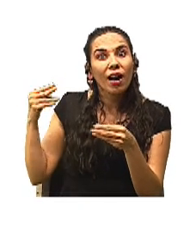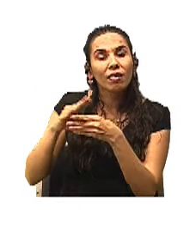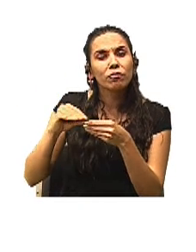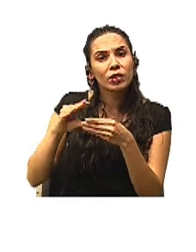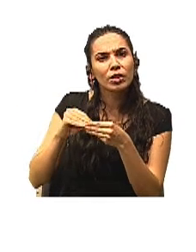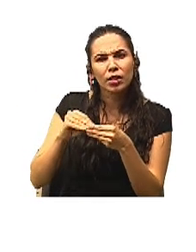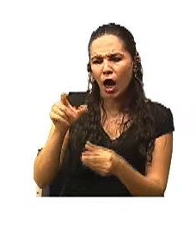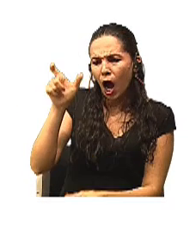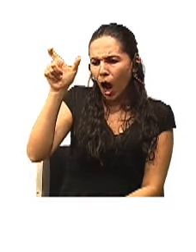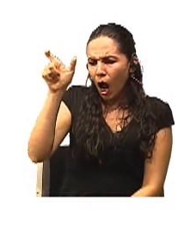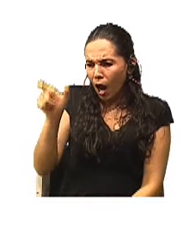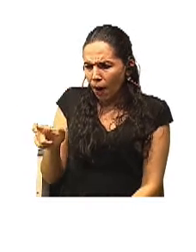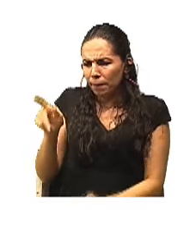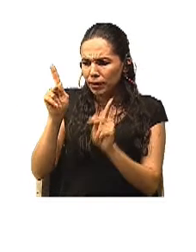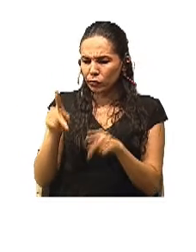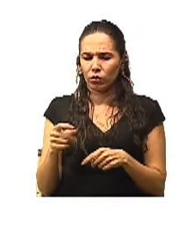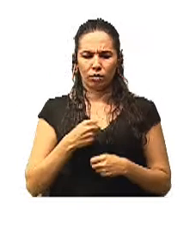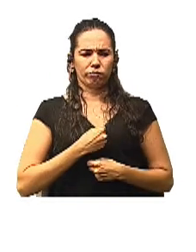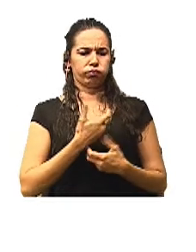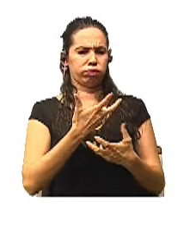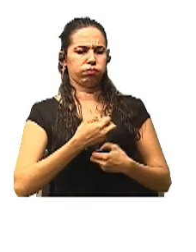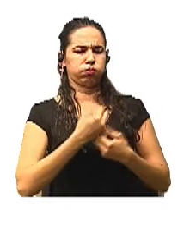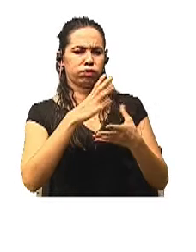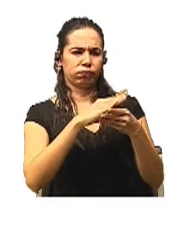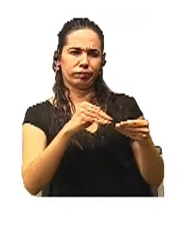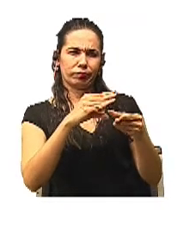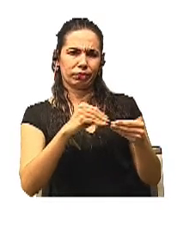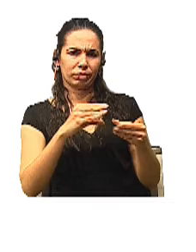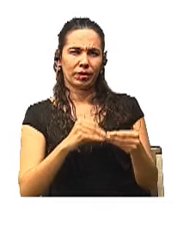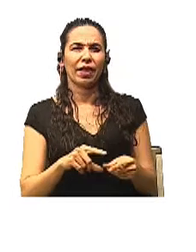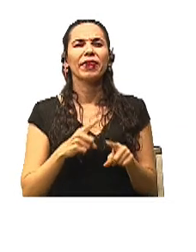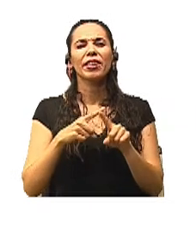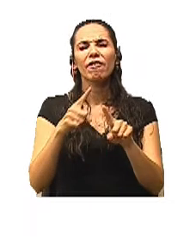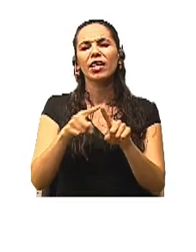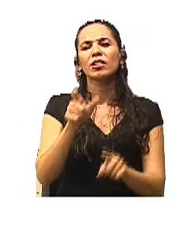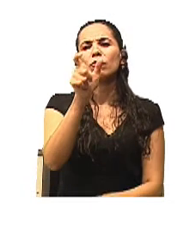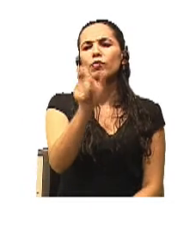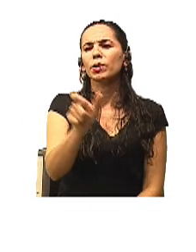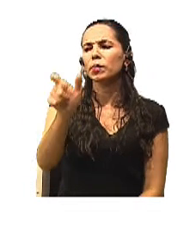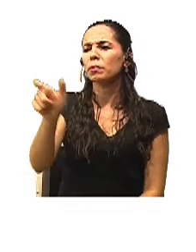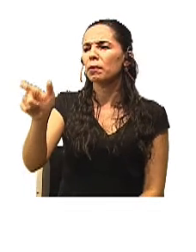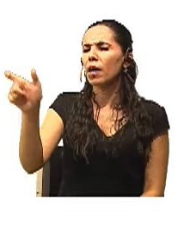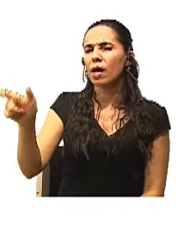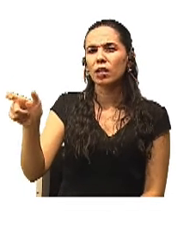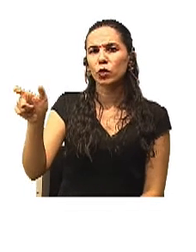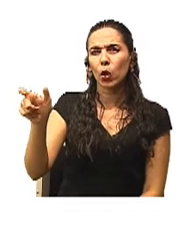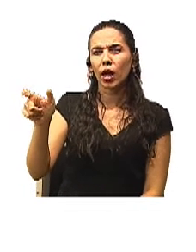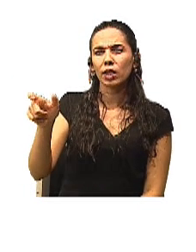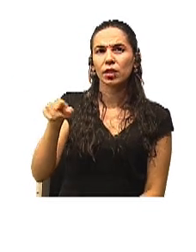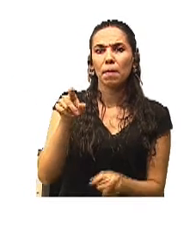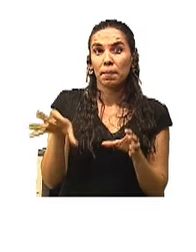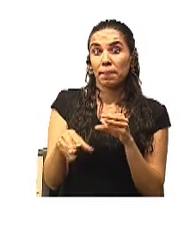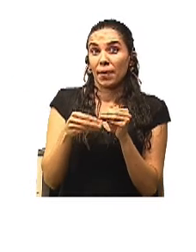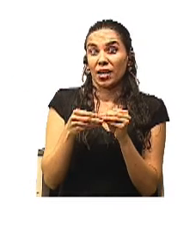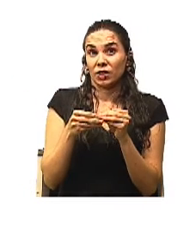narrada por alguien. Luego, tiene varios personajes, un poco más que en el cuento.